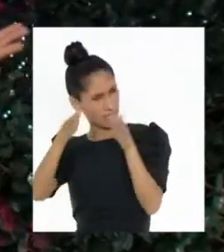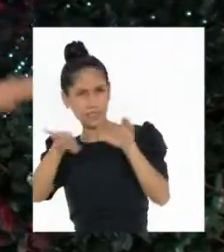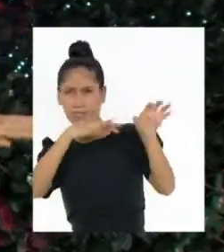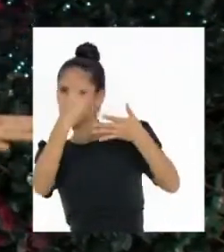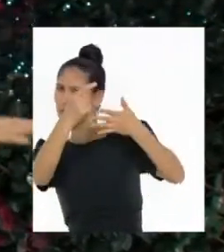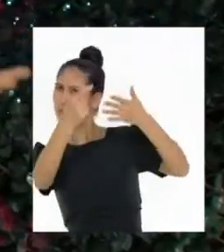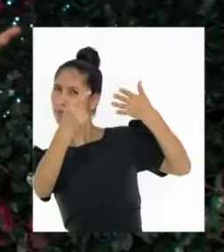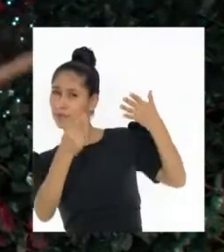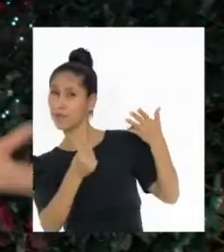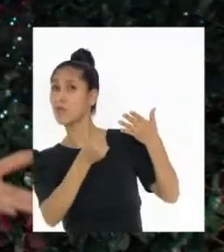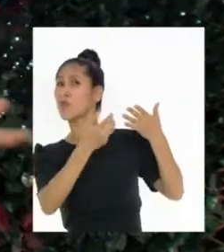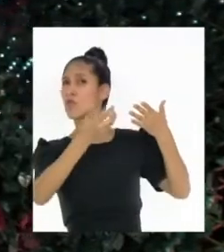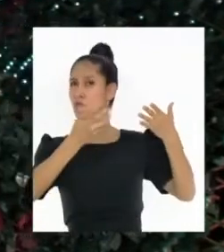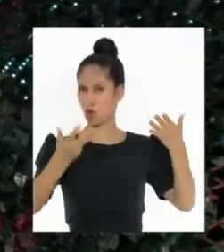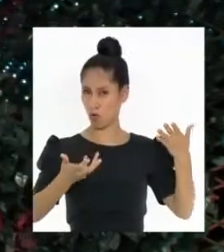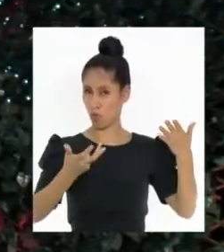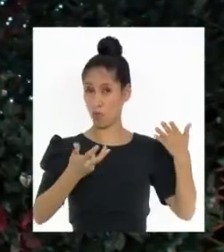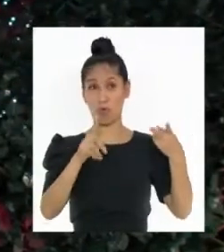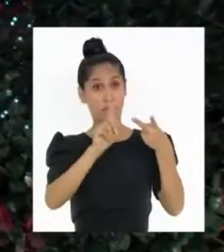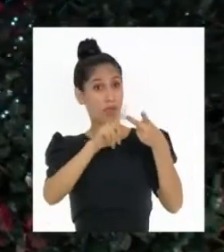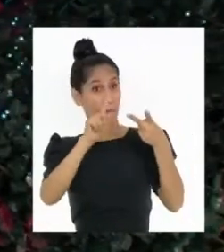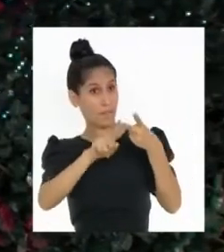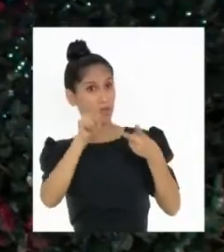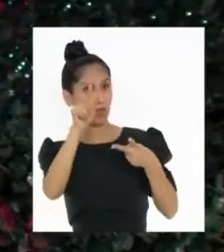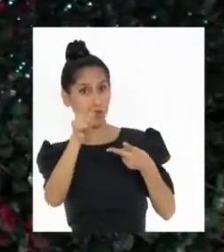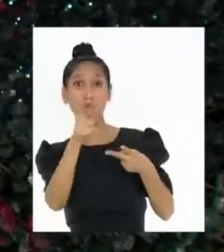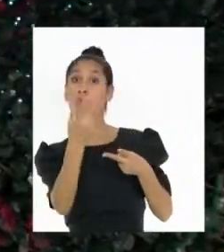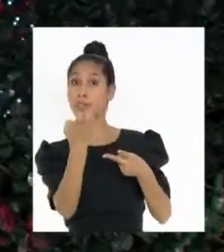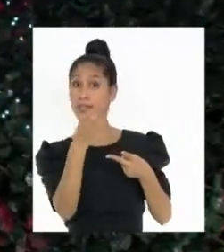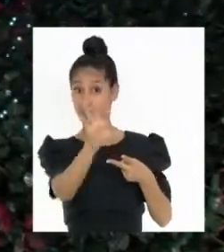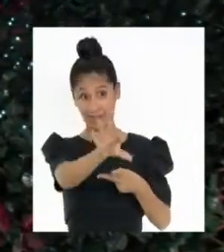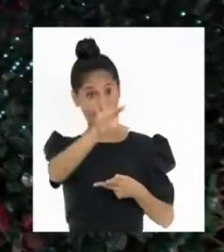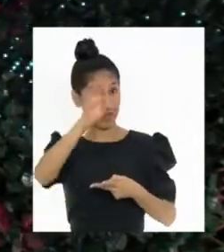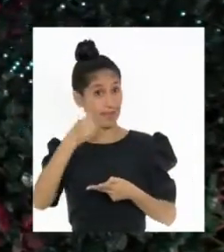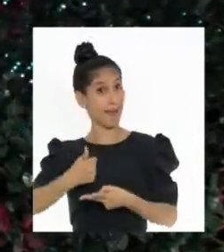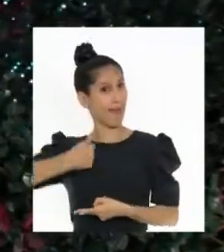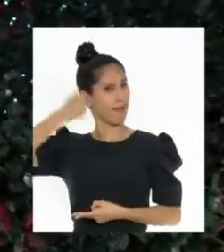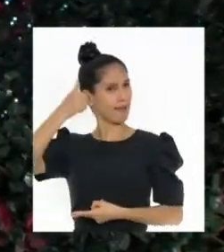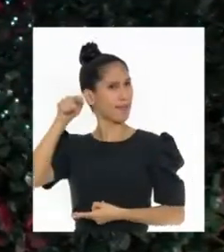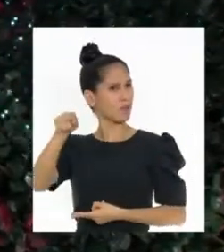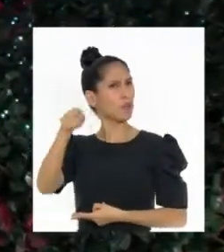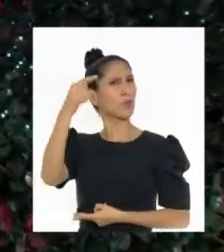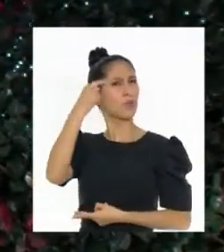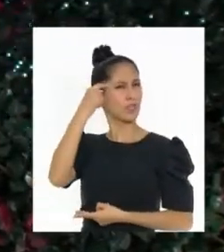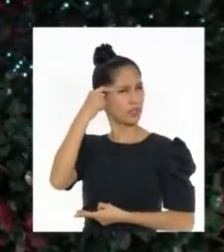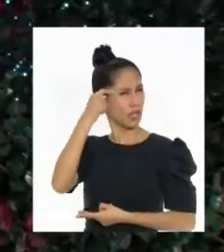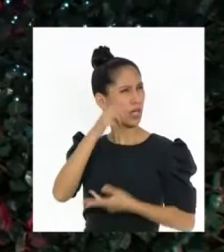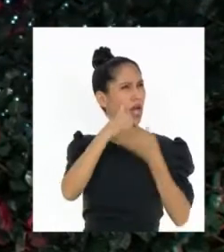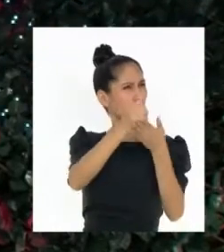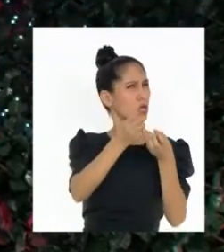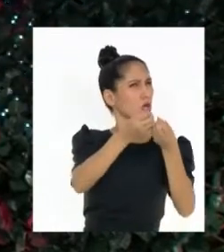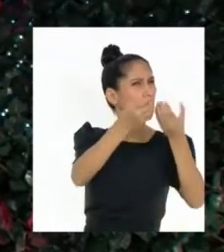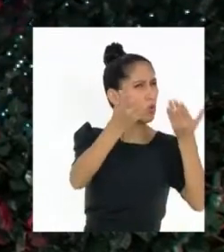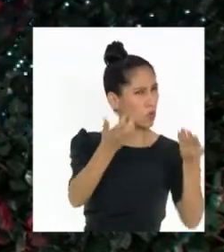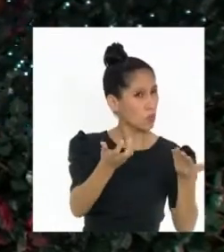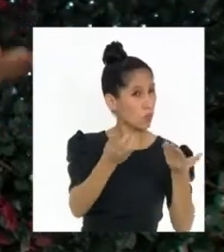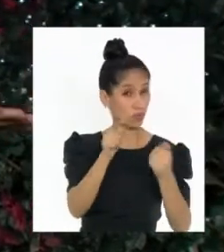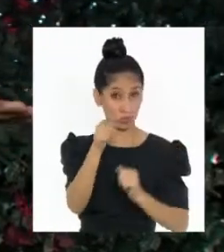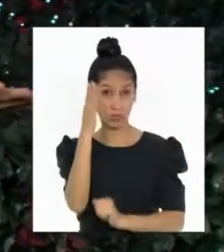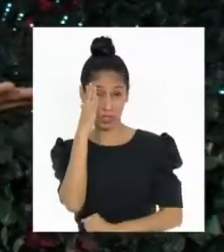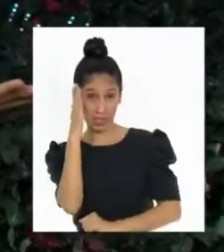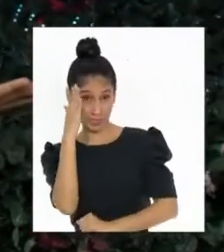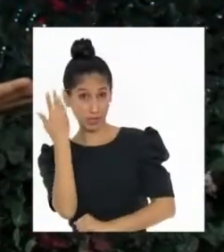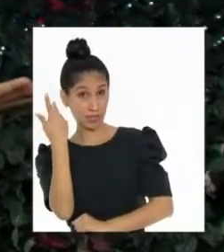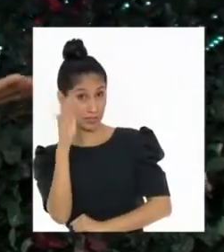nuestras autoridades pensando en el bienestar de las personas. ¿Ya sabes a quiénes te vas a dirigir? ¿En